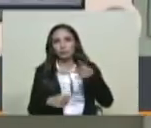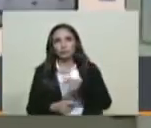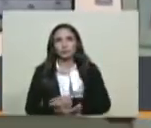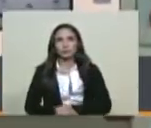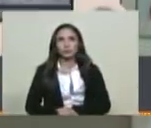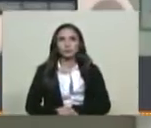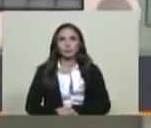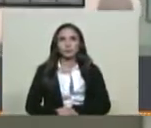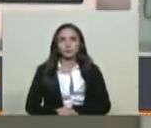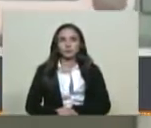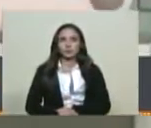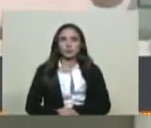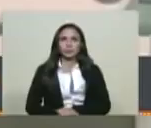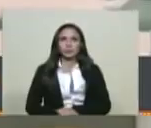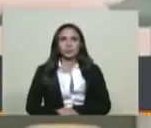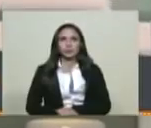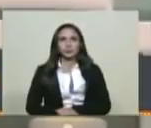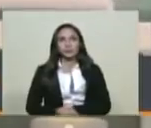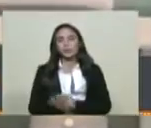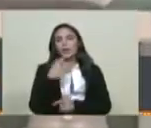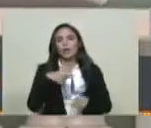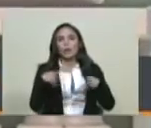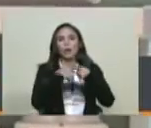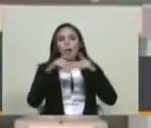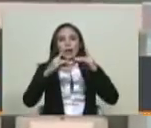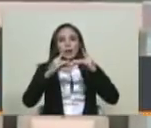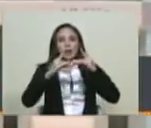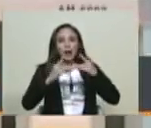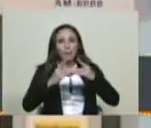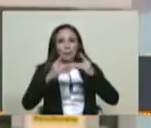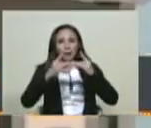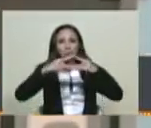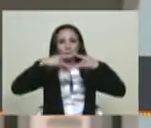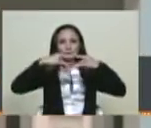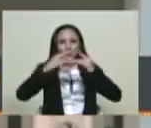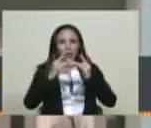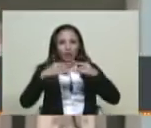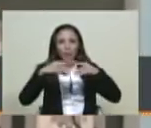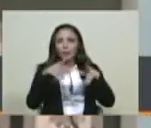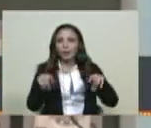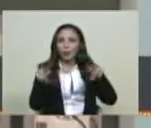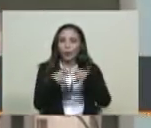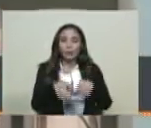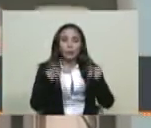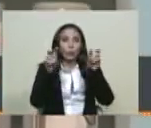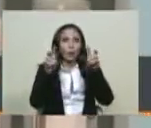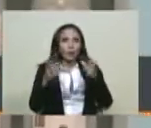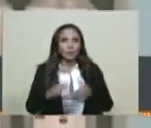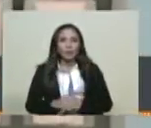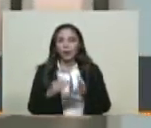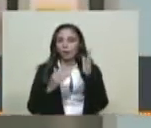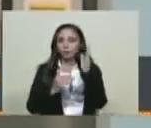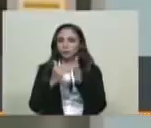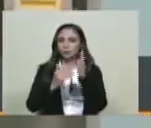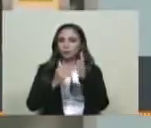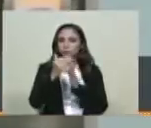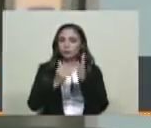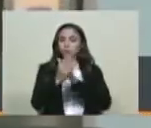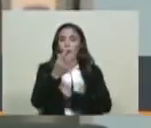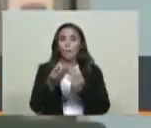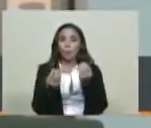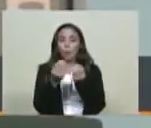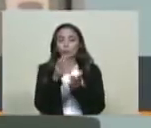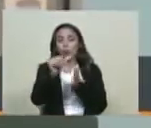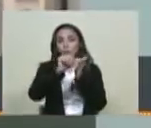que es lo que respecta a las camas quirúrgicas nuevas, aumentando con este equipamiento el número